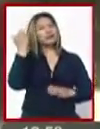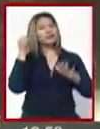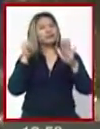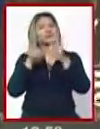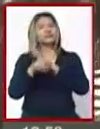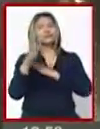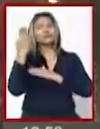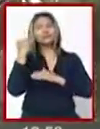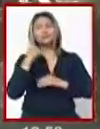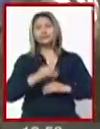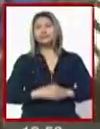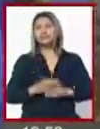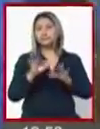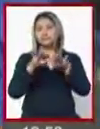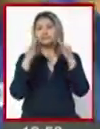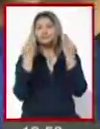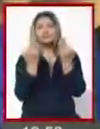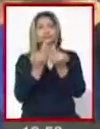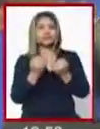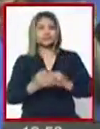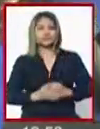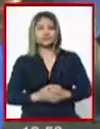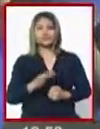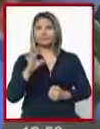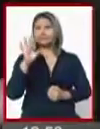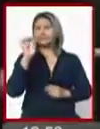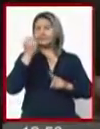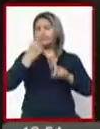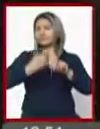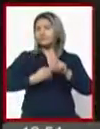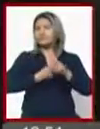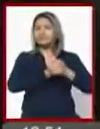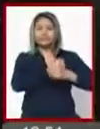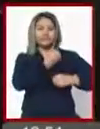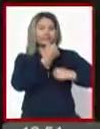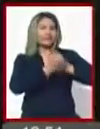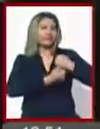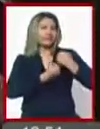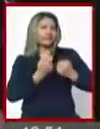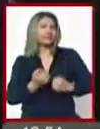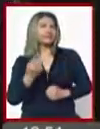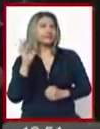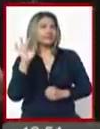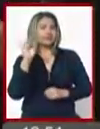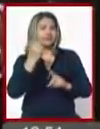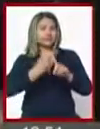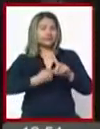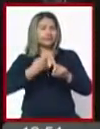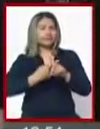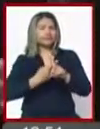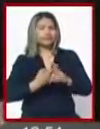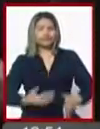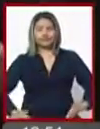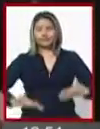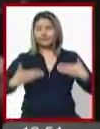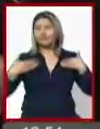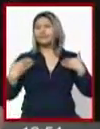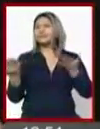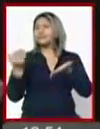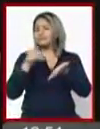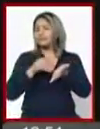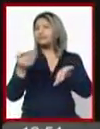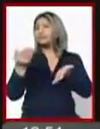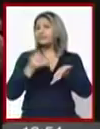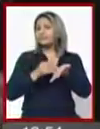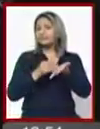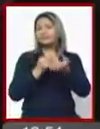tan cruel para mi familia. Ya son 8 meses de angustia. Son 8 meses de revivir una y otra